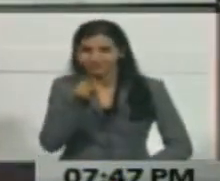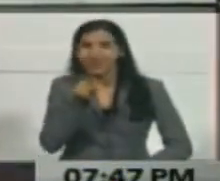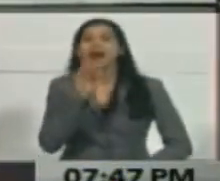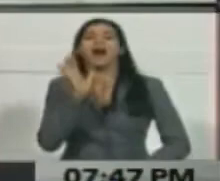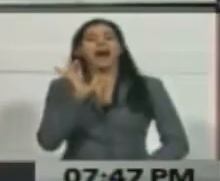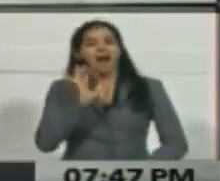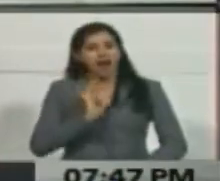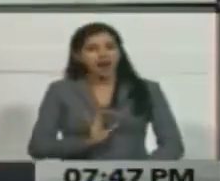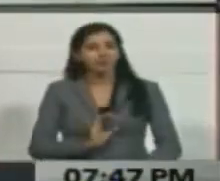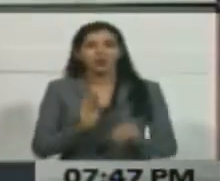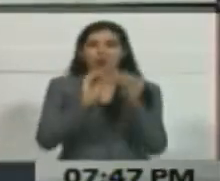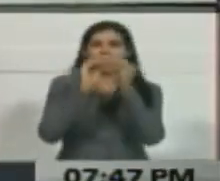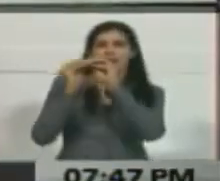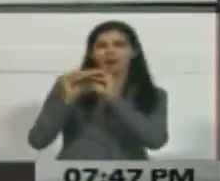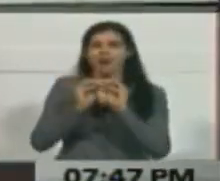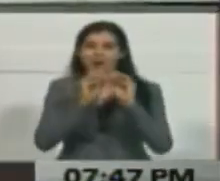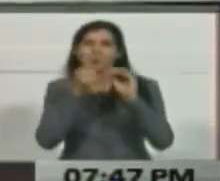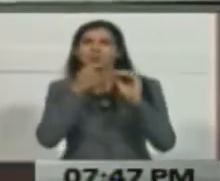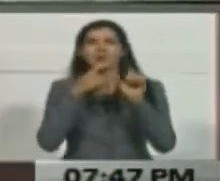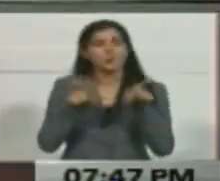Ustedes vienen con el decorado.